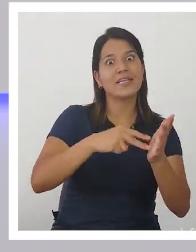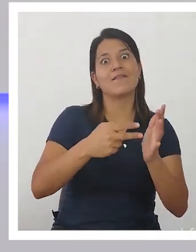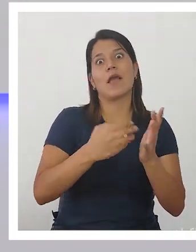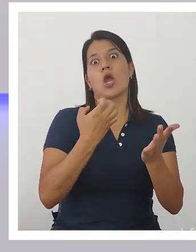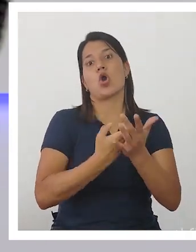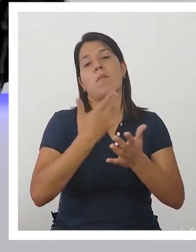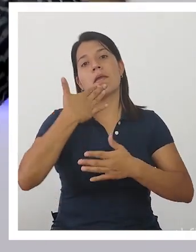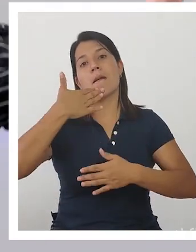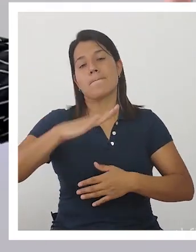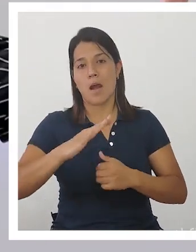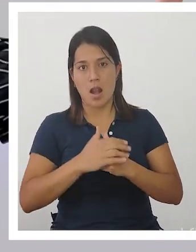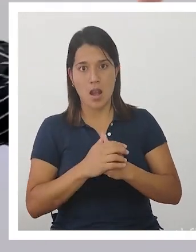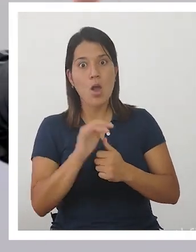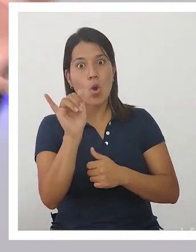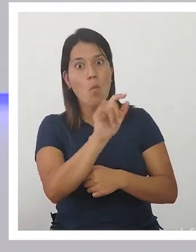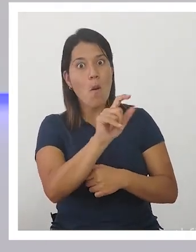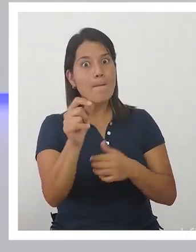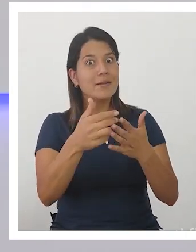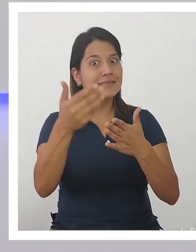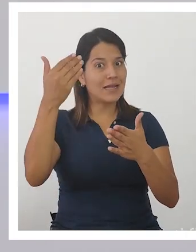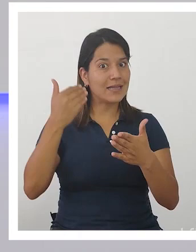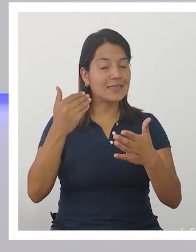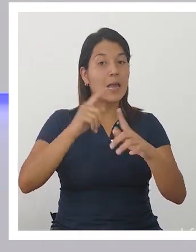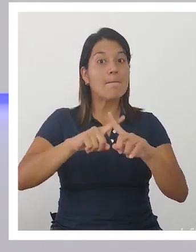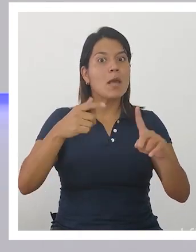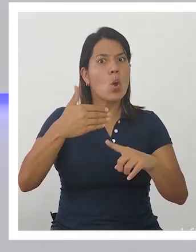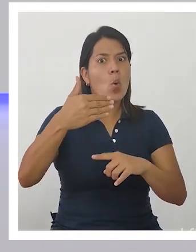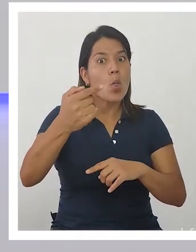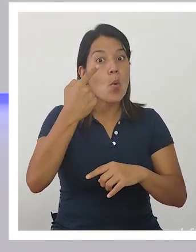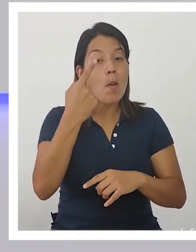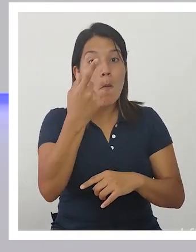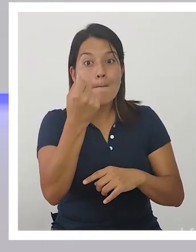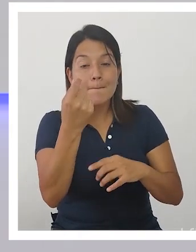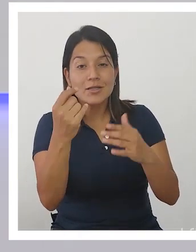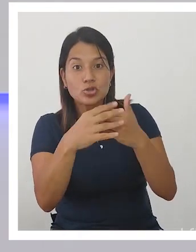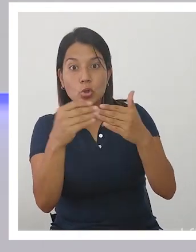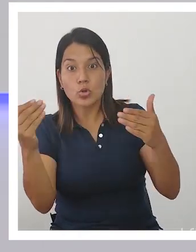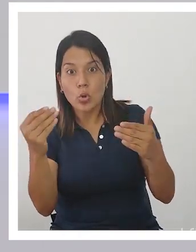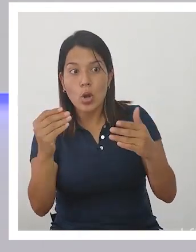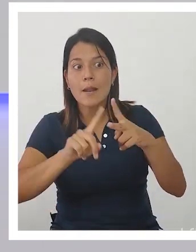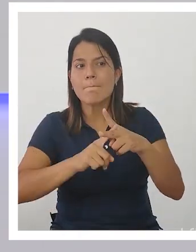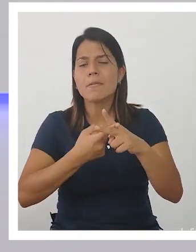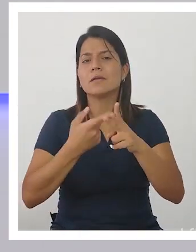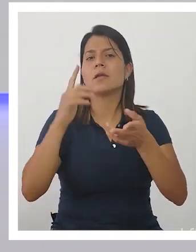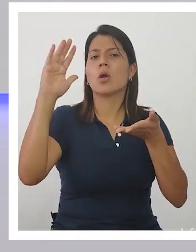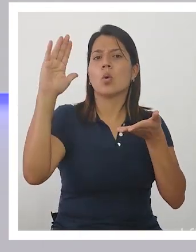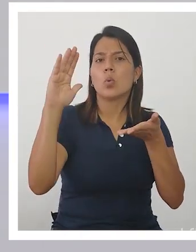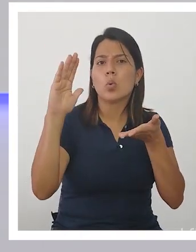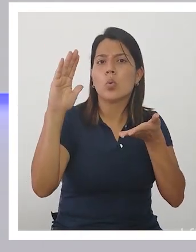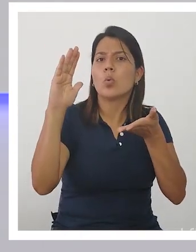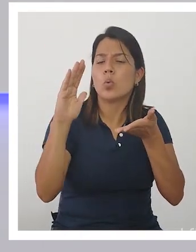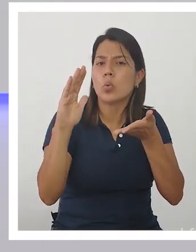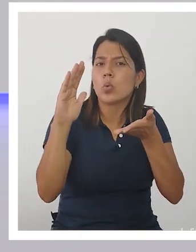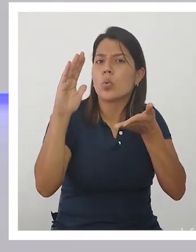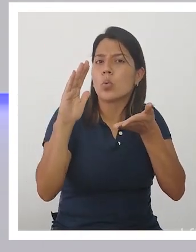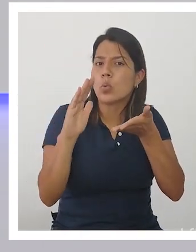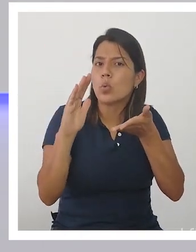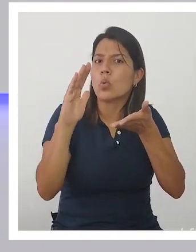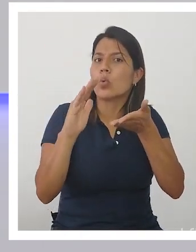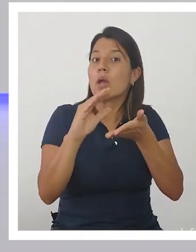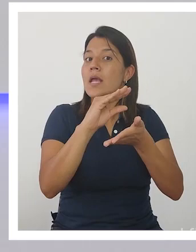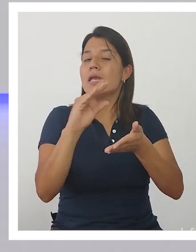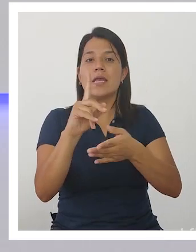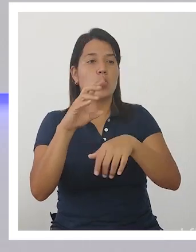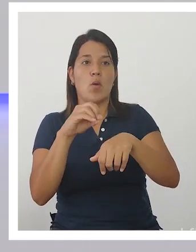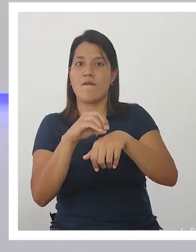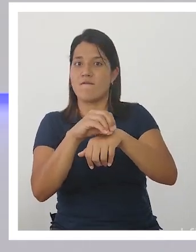como lo tuvimos meses atrás. Pero cuando vemos un tipo de cambio que viene a la baja, que no tiene influencia ni